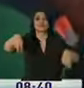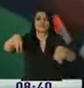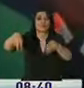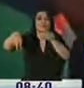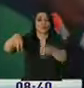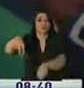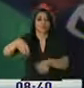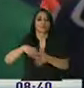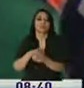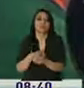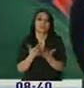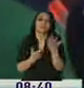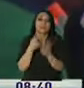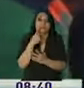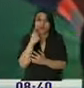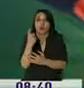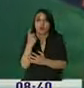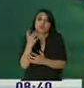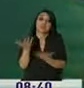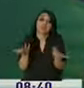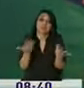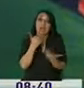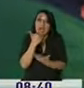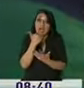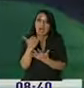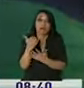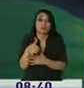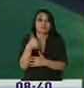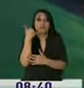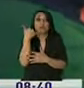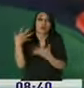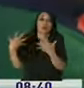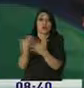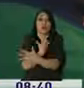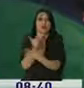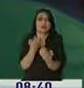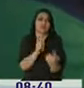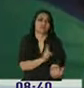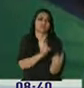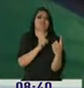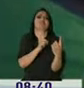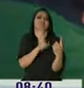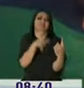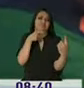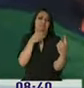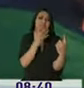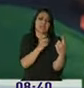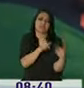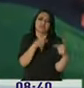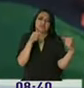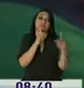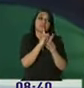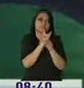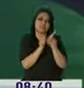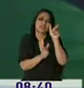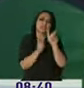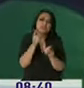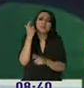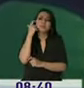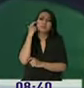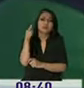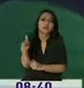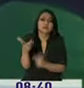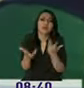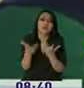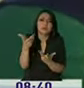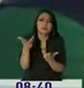Entonces parece que el señor iba en sus tragos, quiso reclamar, ¿no? Ya. ¿Cómo? Sin duda la gente pensó que, la del